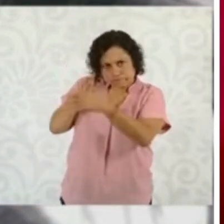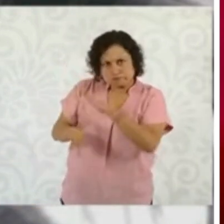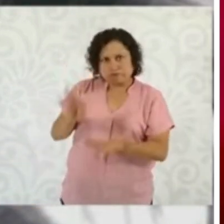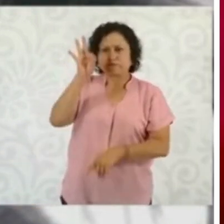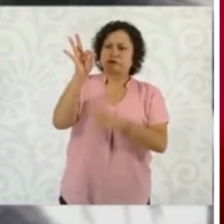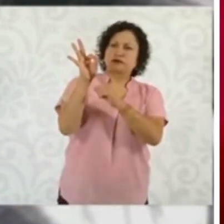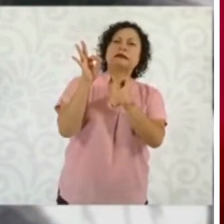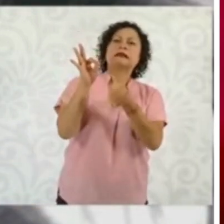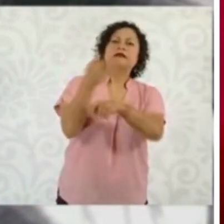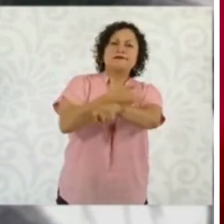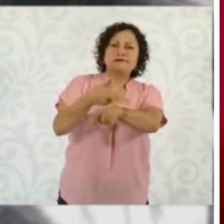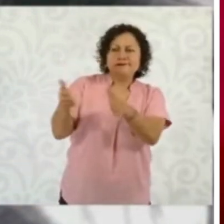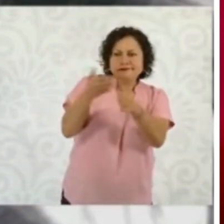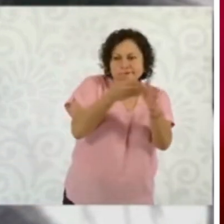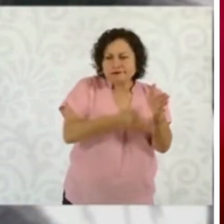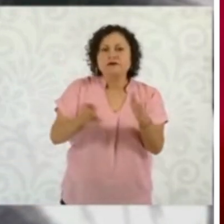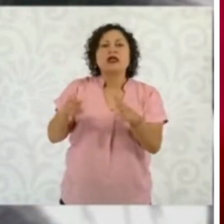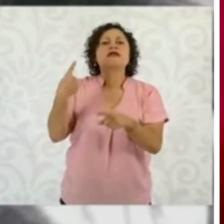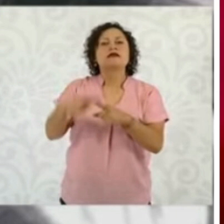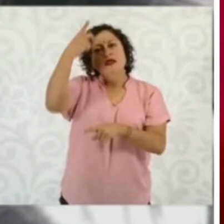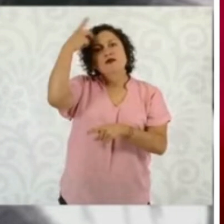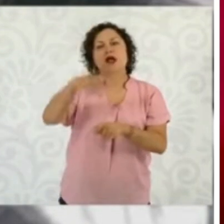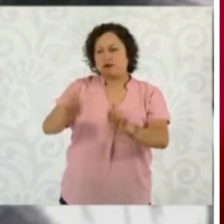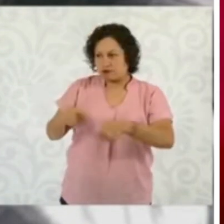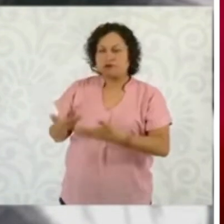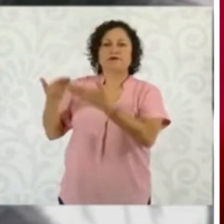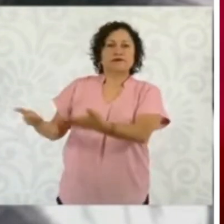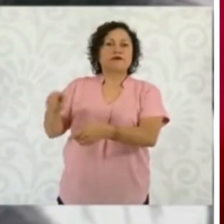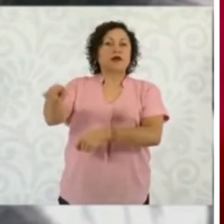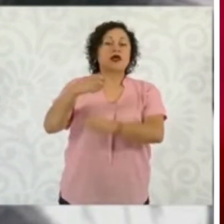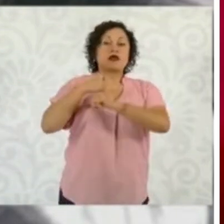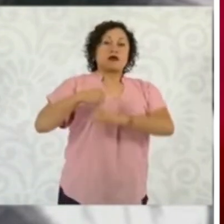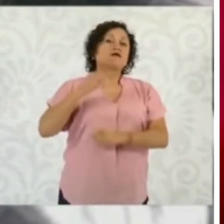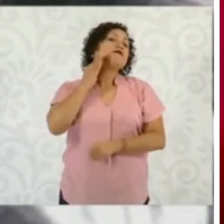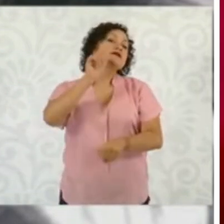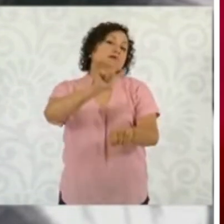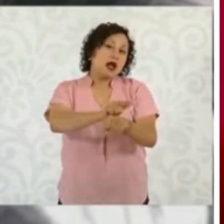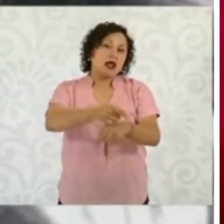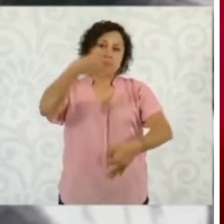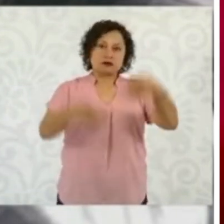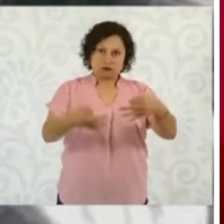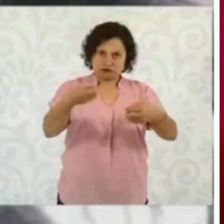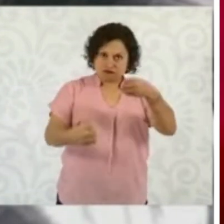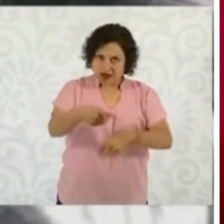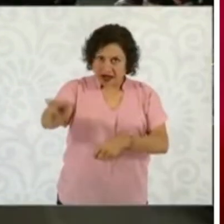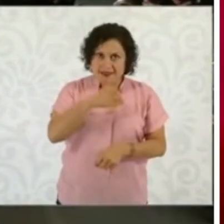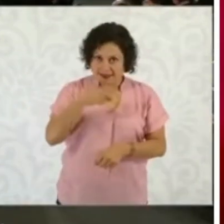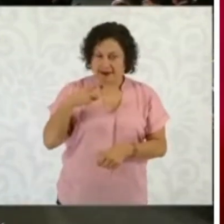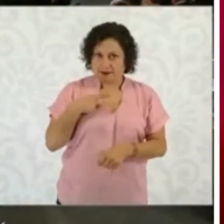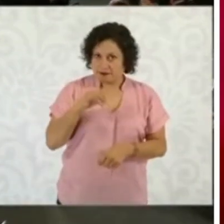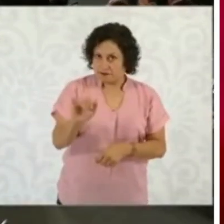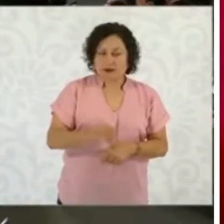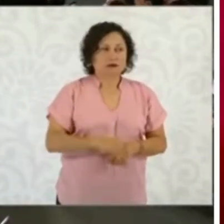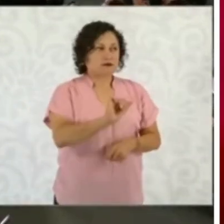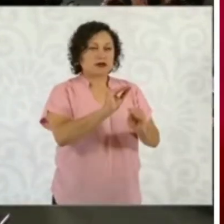la tierra a quien es, y que investigue siempre la Fiscalía y los tribunales, porque no puede haber estos fraudes. Claro. Aquí